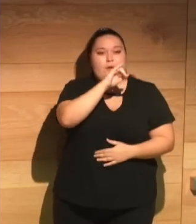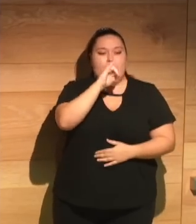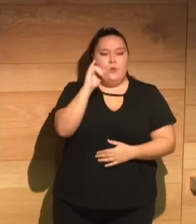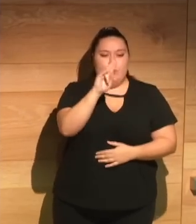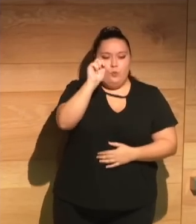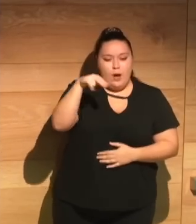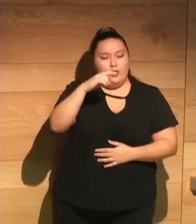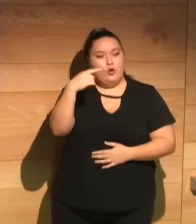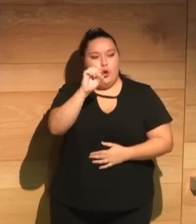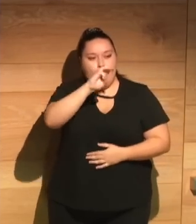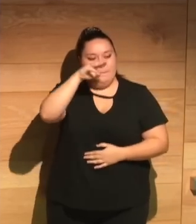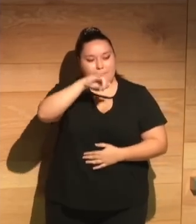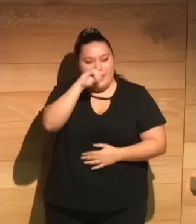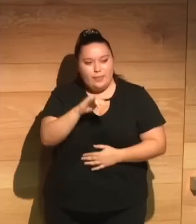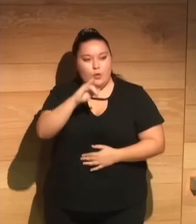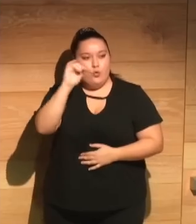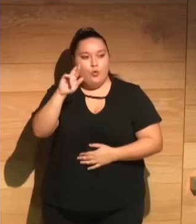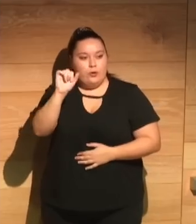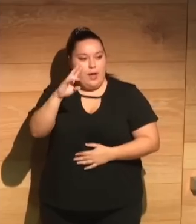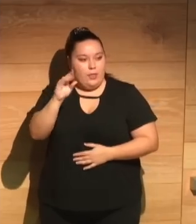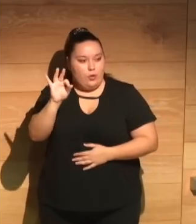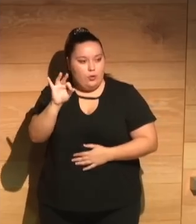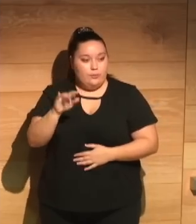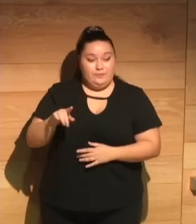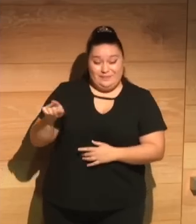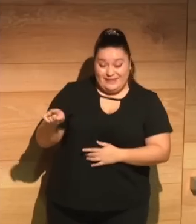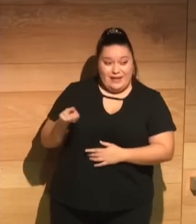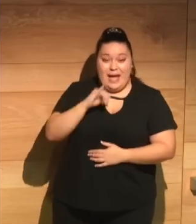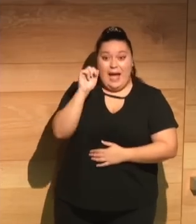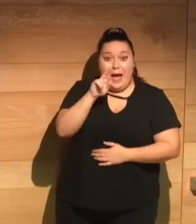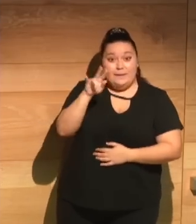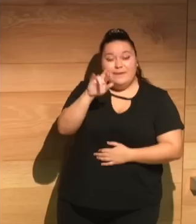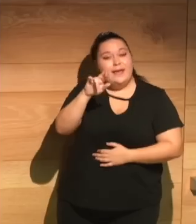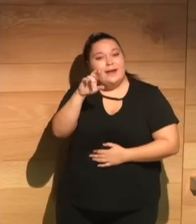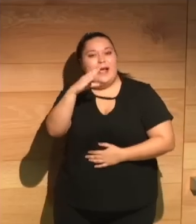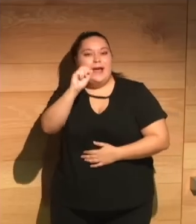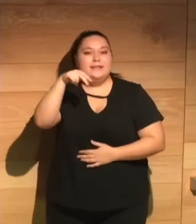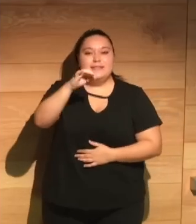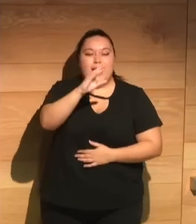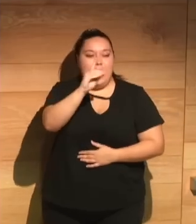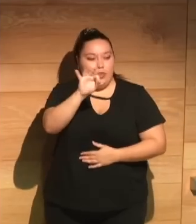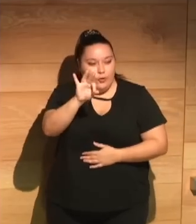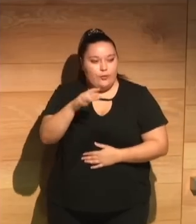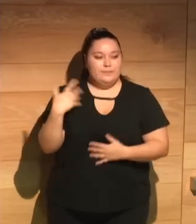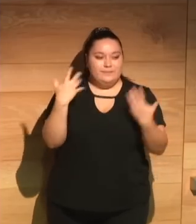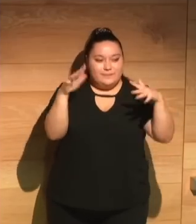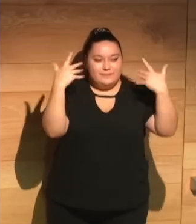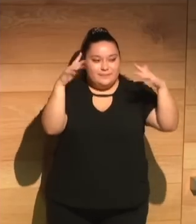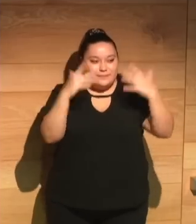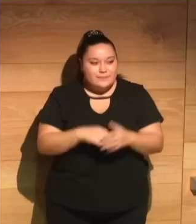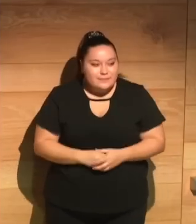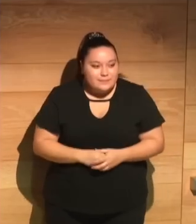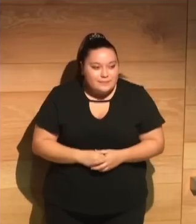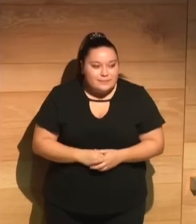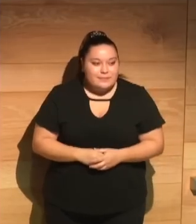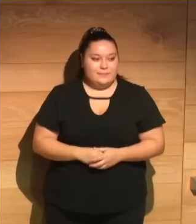¡Sí! ¡Y nada más y nada menos que Javier Cansado! ¡Y Arturo González